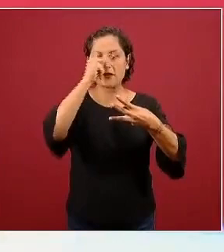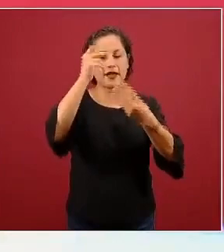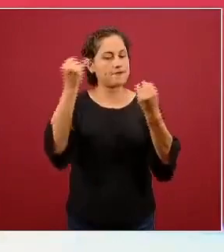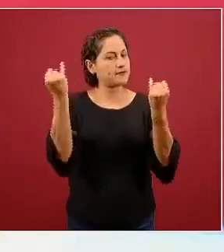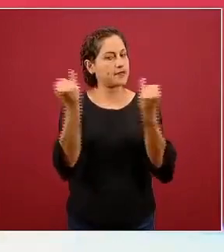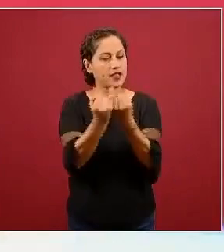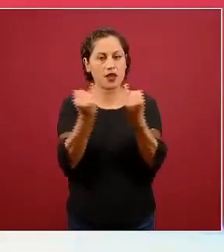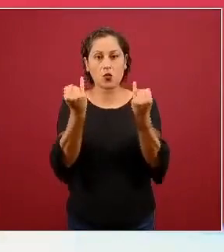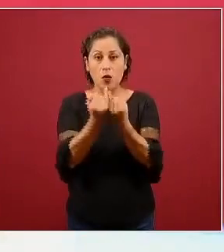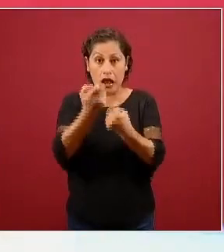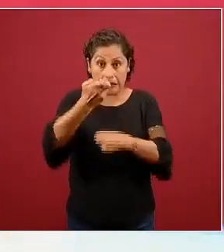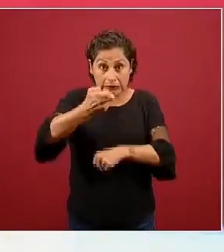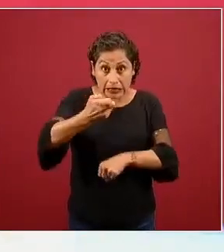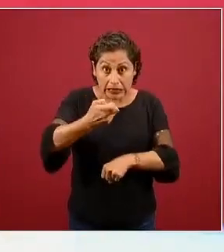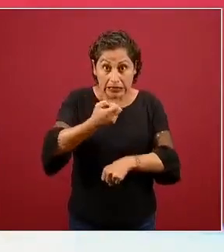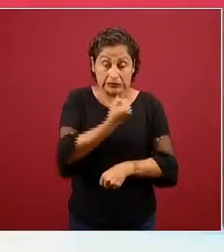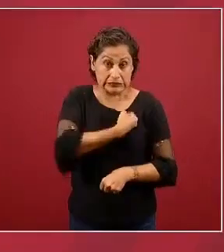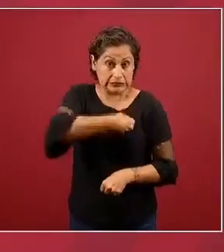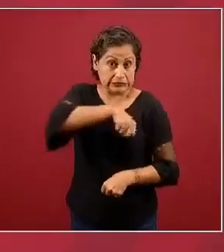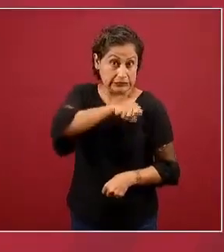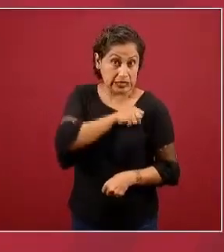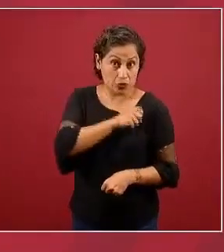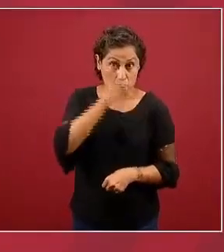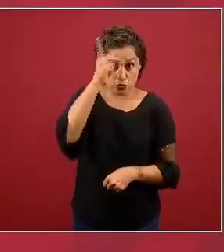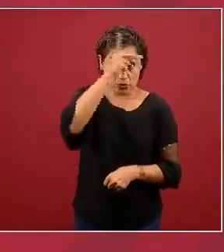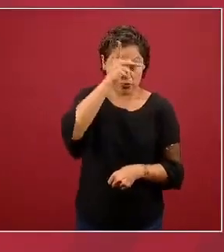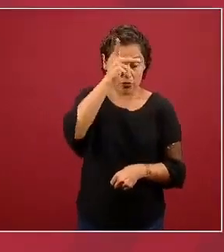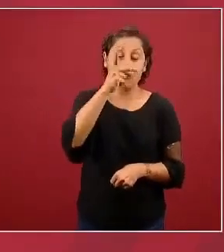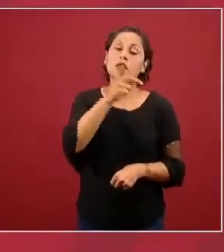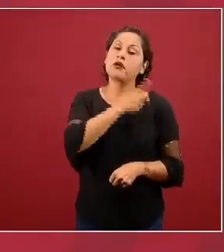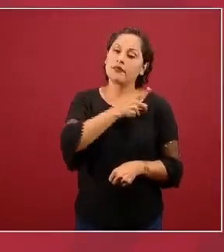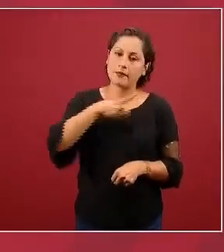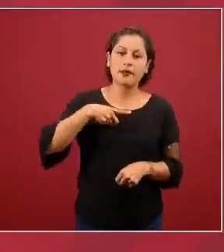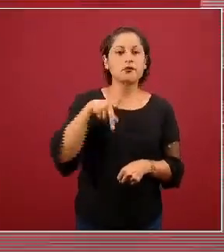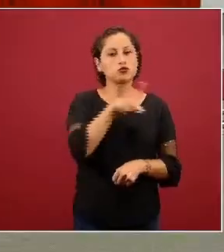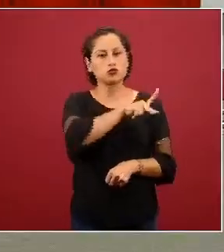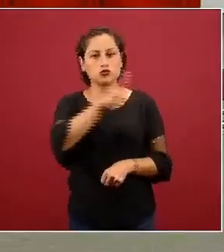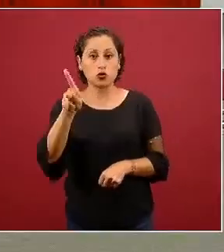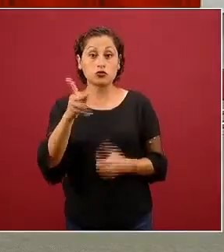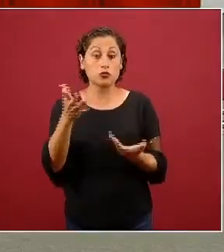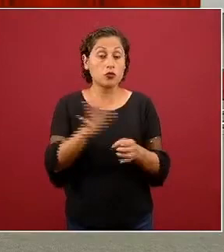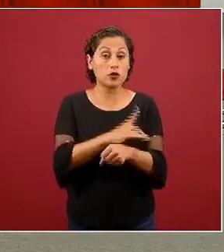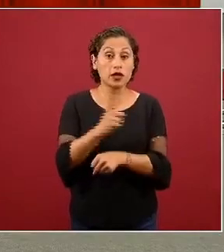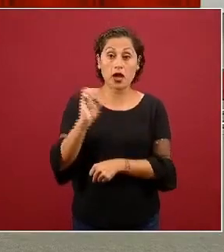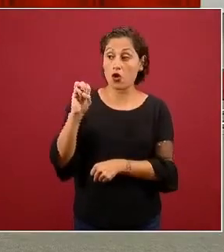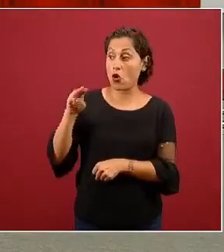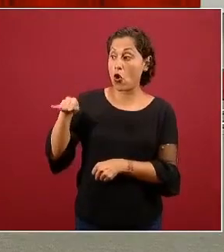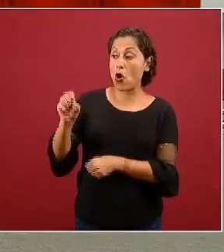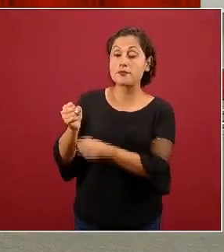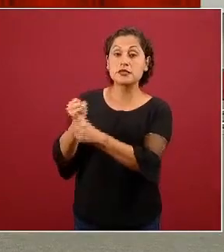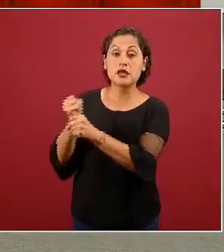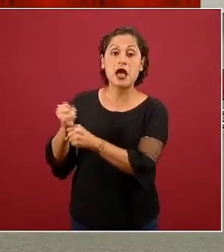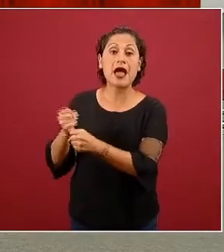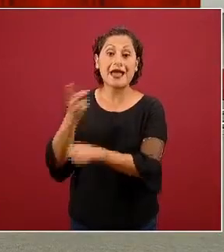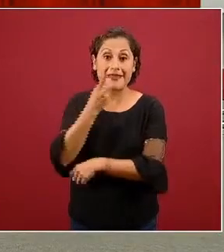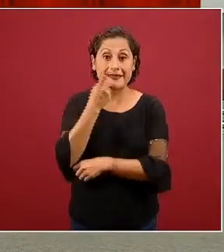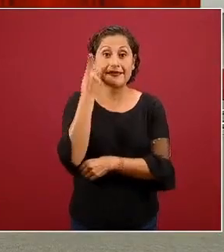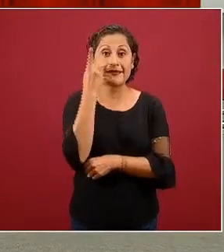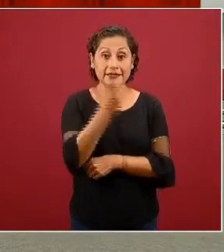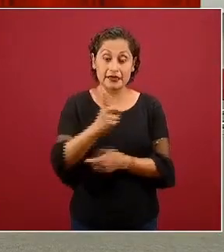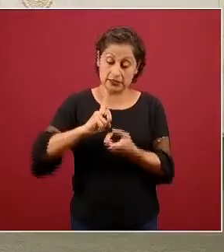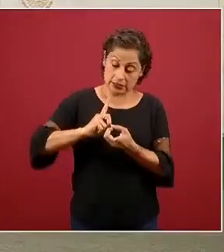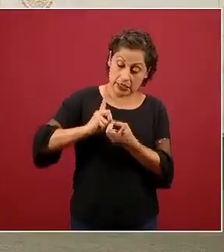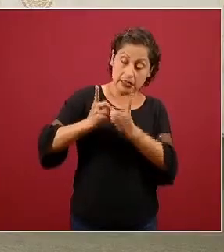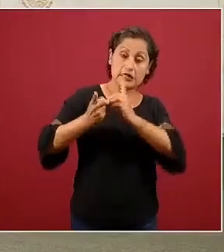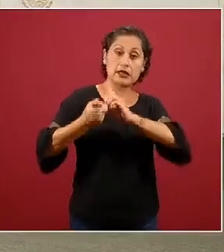normalizar. Todos debemos de tener una atención a nuestra salud mental. De acuerdo a datos de la Organización Mundial de la Salud, la depresión, si no me